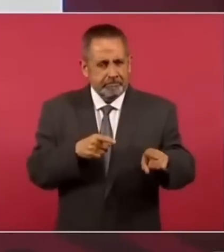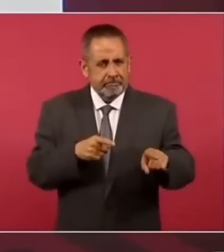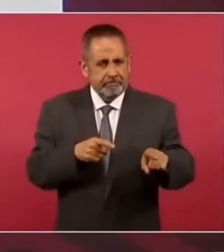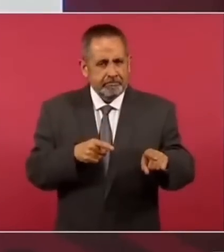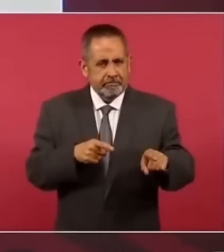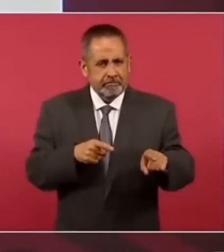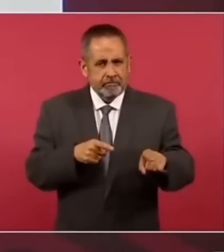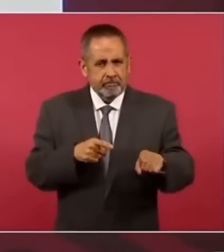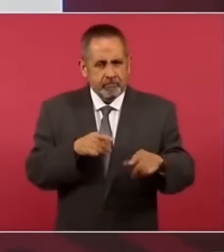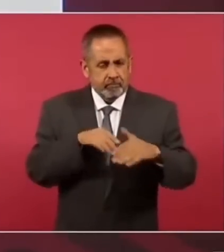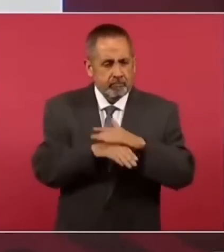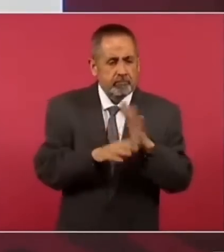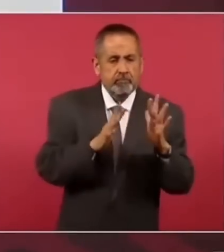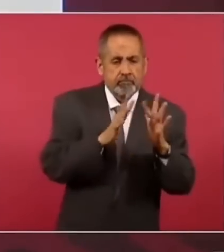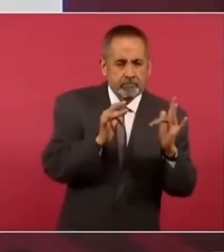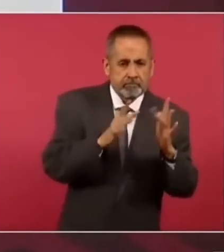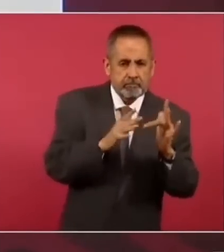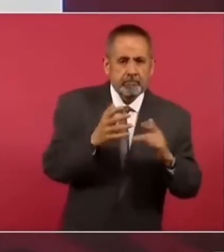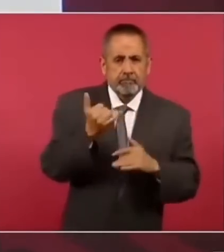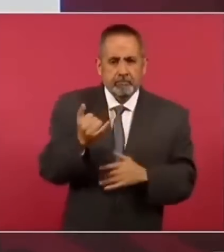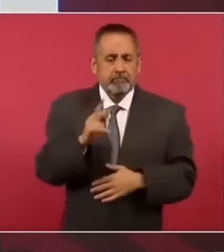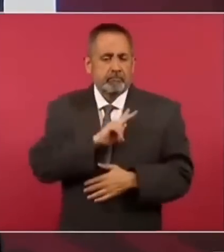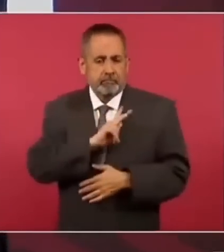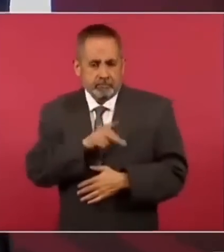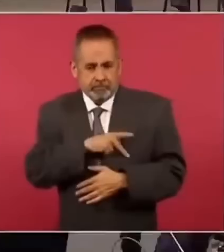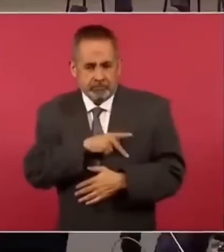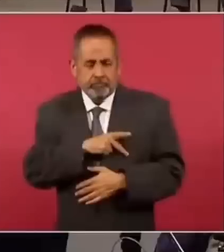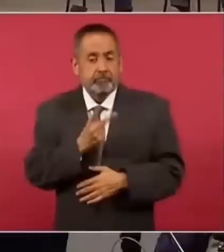en francés y portugués,